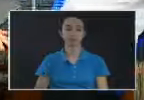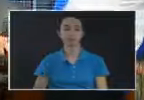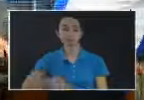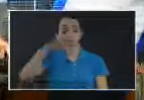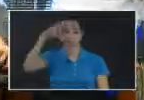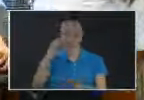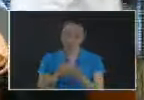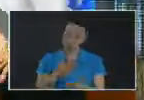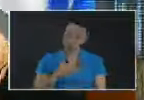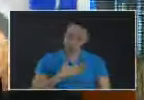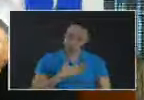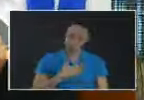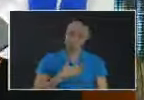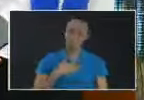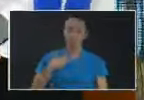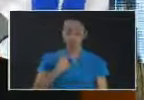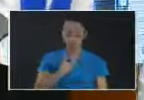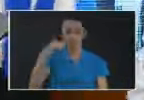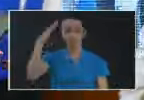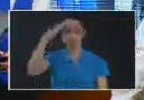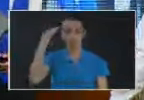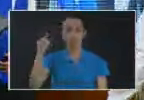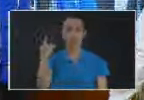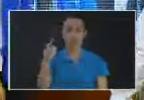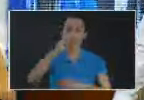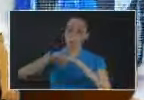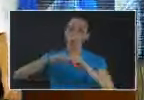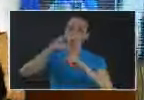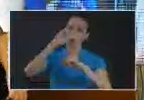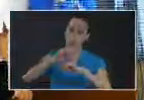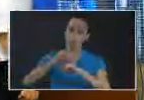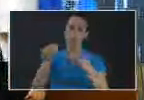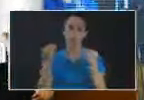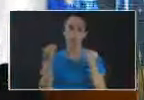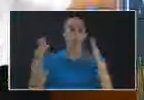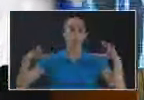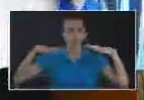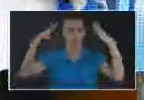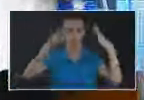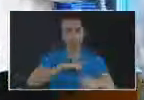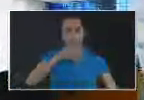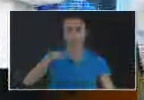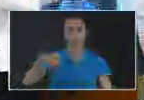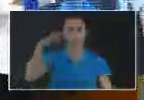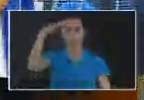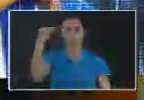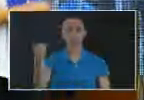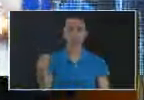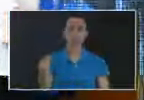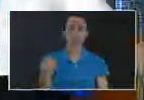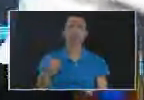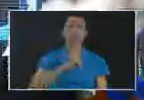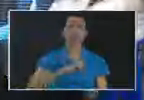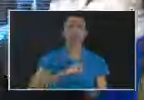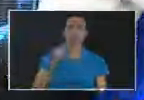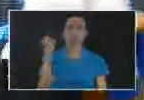Créame que sé que es un compromiso muy grande. Estoy aquí porque soy un hombre